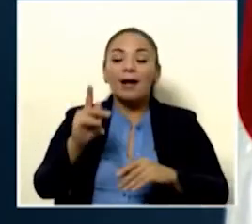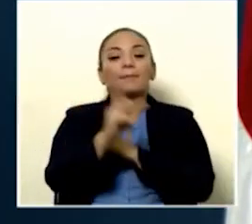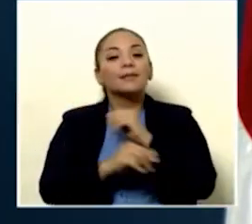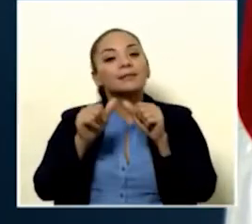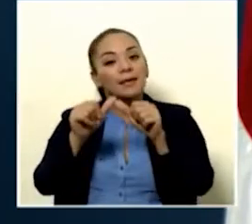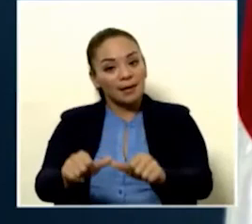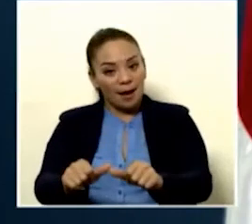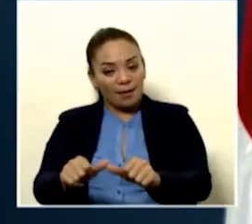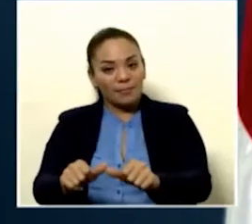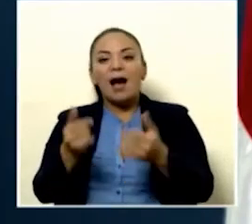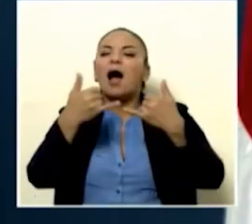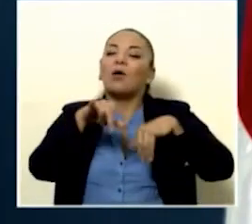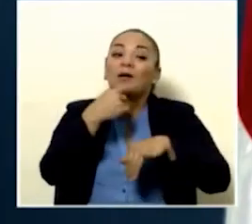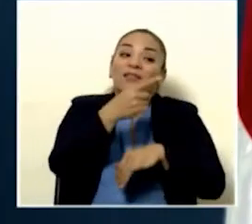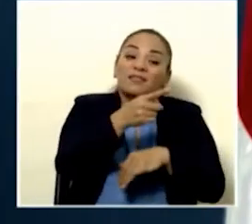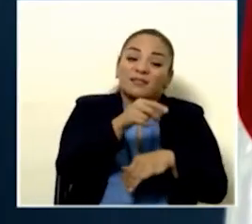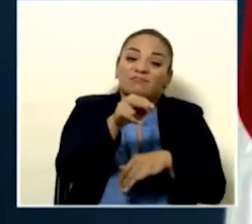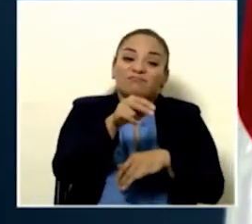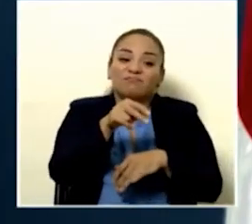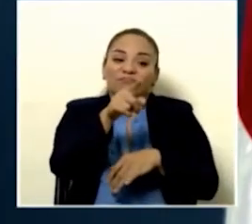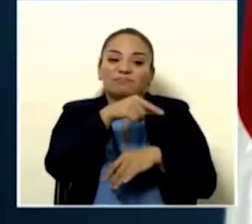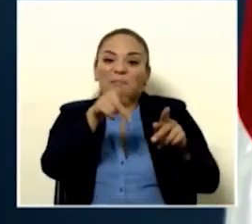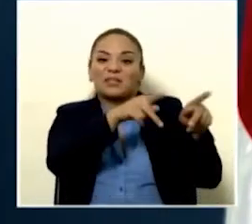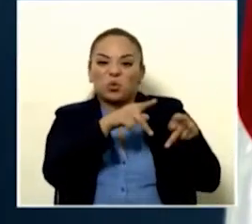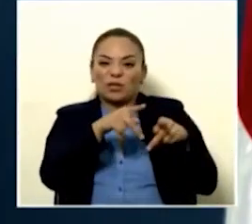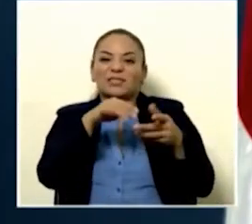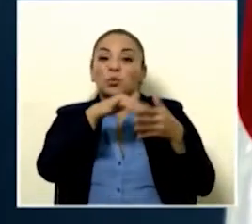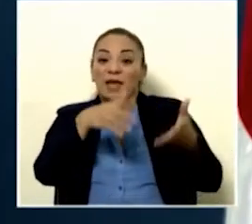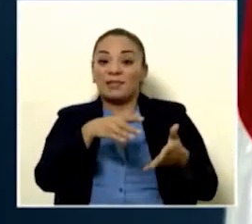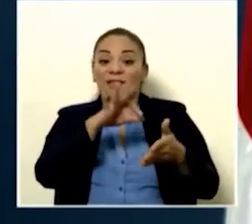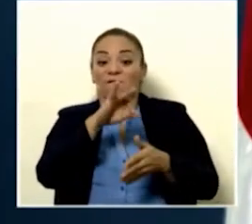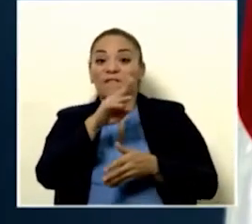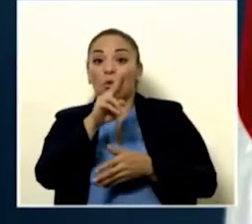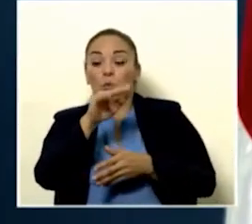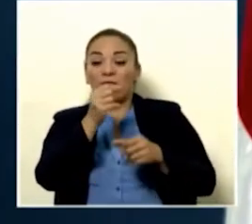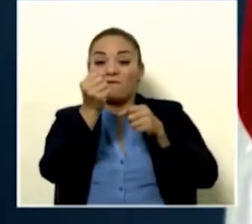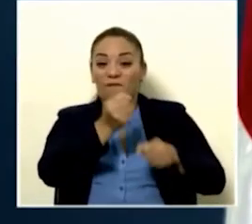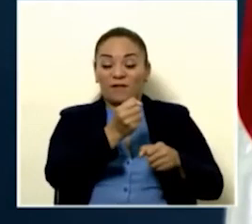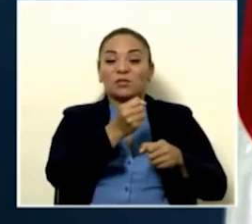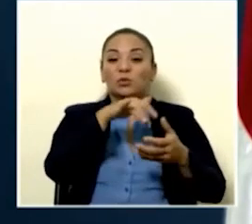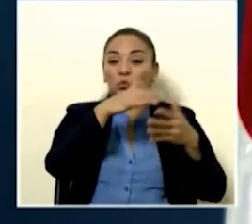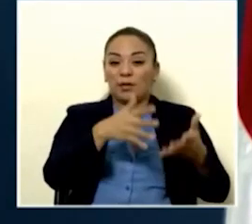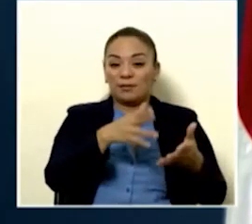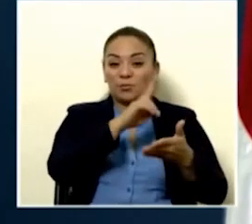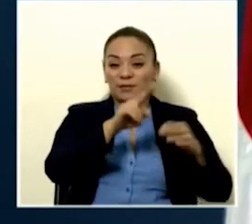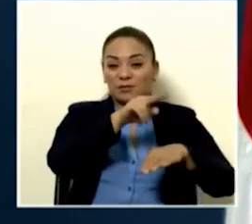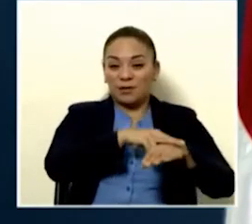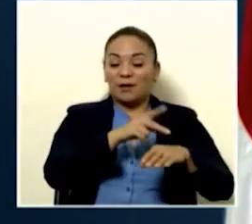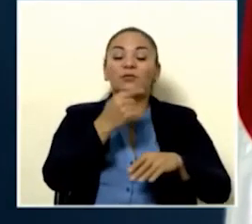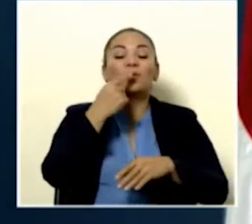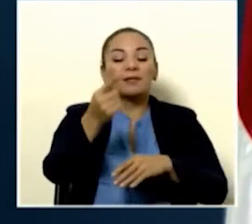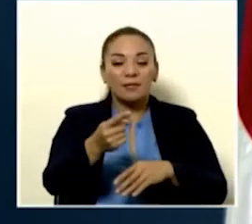FEBUNA, que me pintan de diablo, Costa Rica, costarricense, seguirá siendo